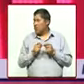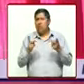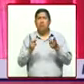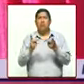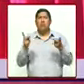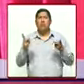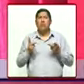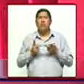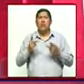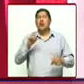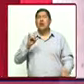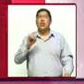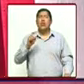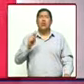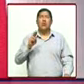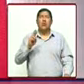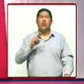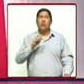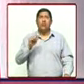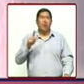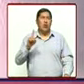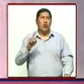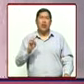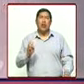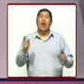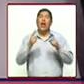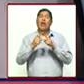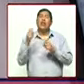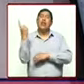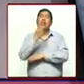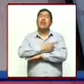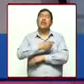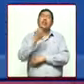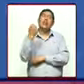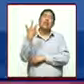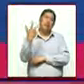provincia de Iturralde, y está vigente hasta el día 13.